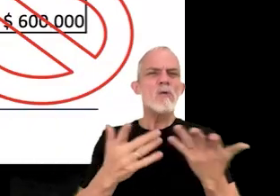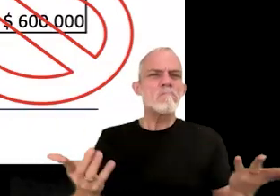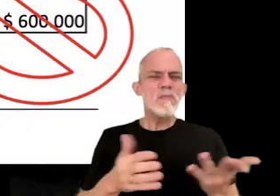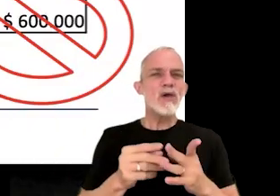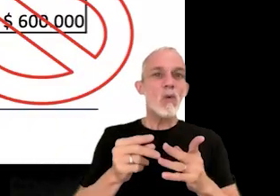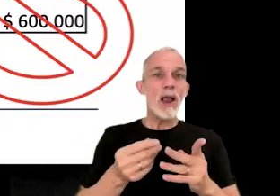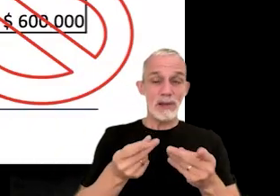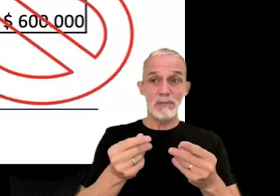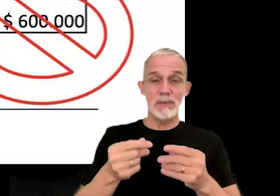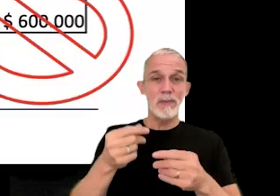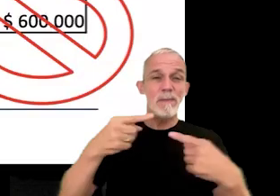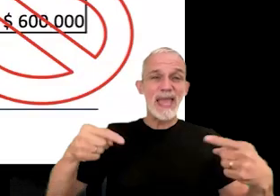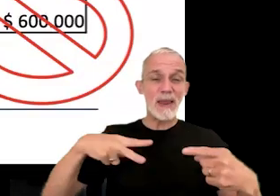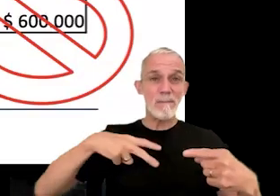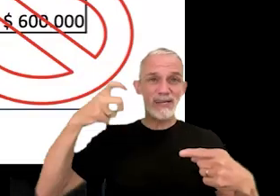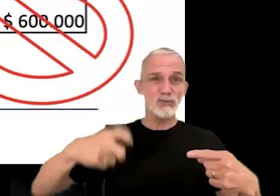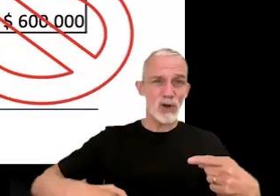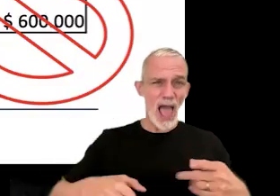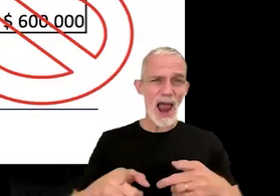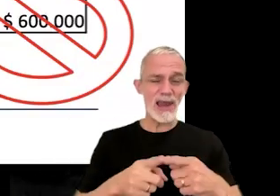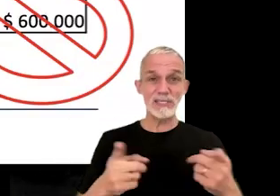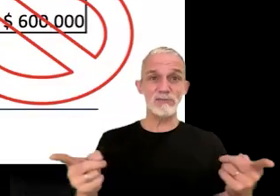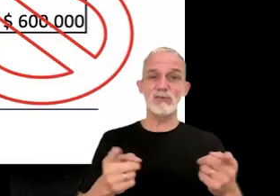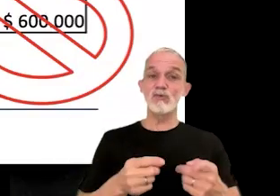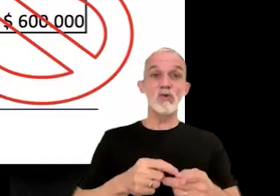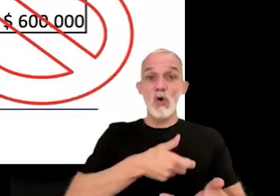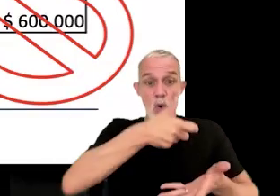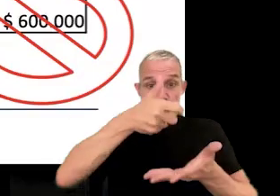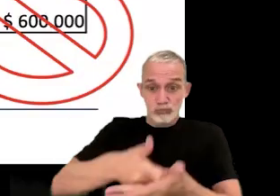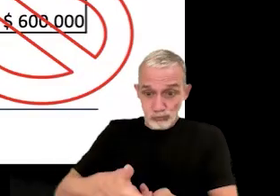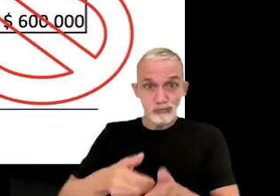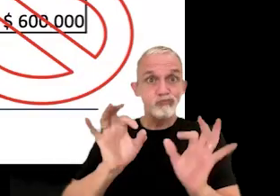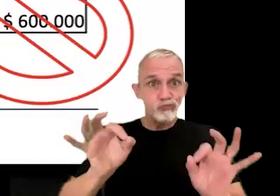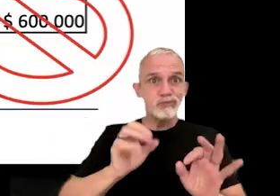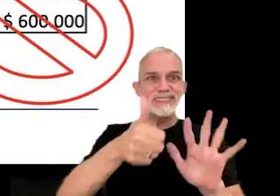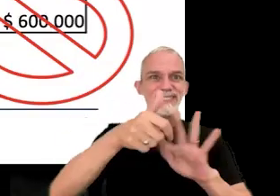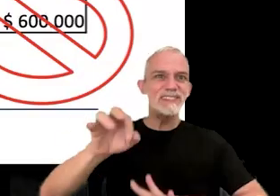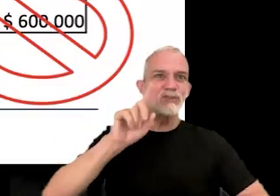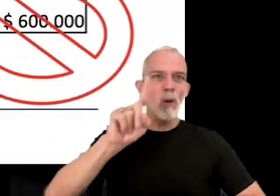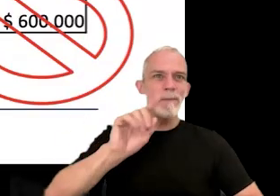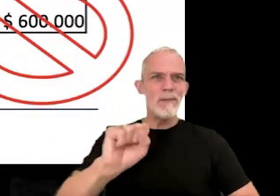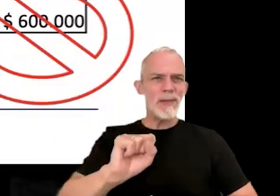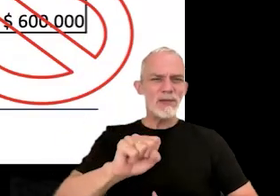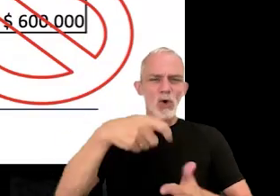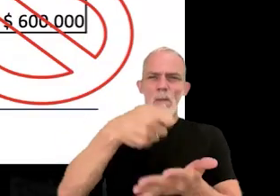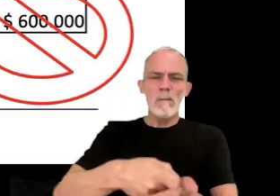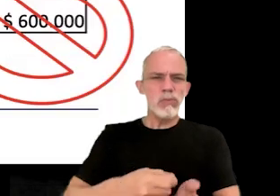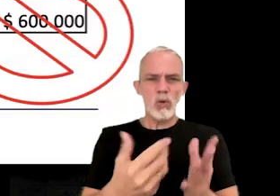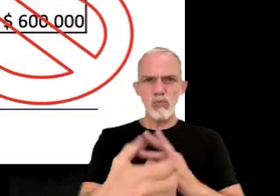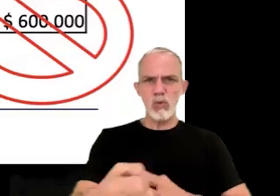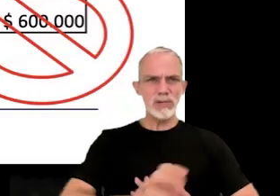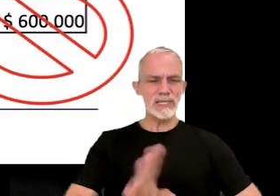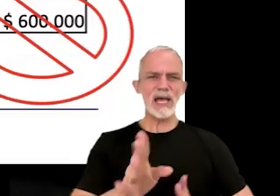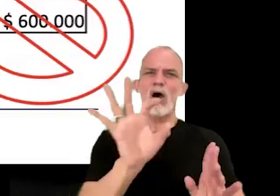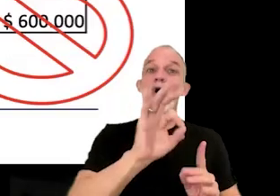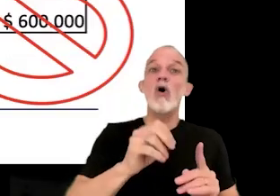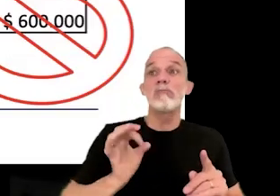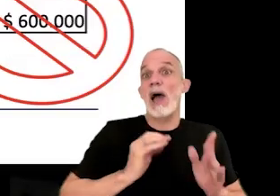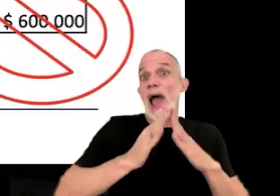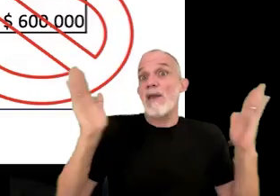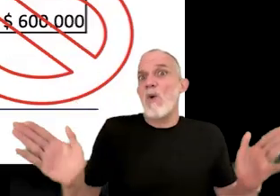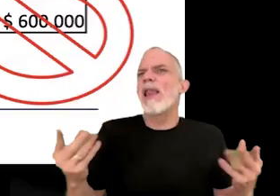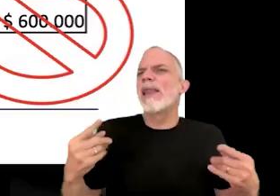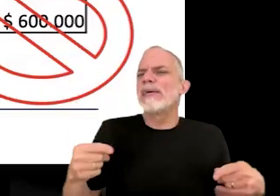destino de bienes personales, en donde canceló los 600.000 pesos? ¿O podría ser de repente al periodo anual, en donde